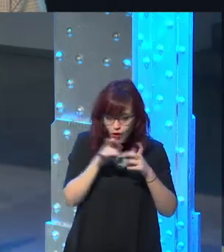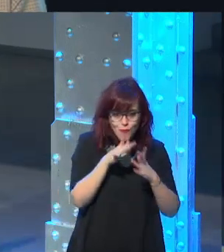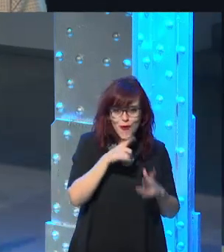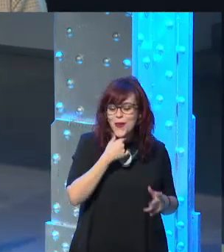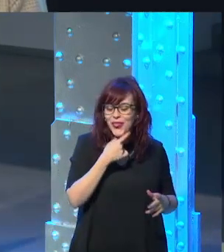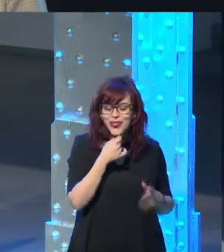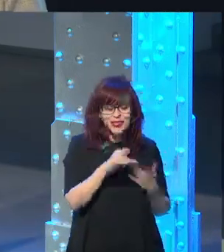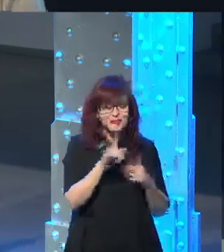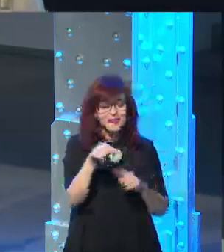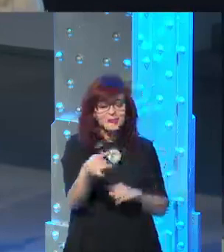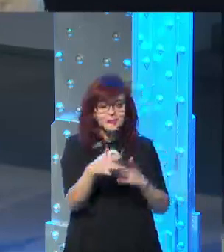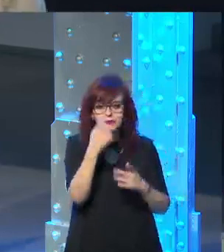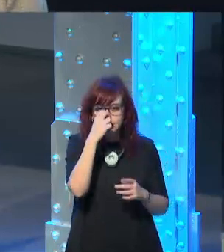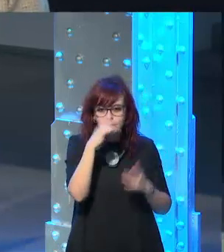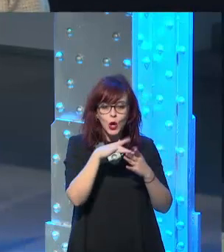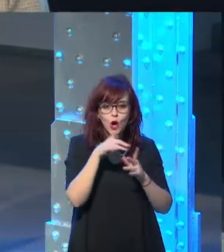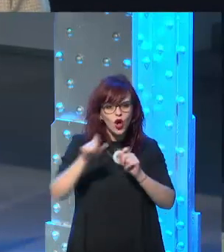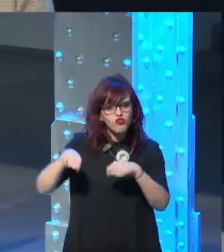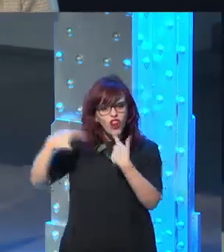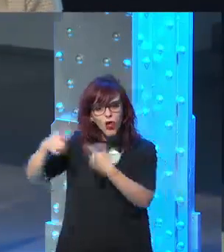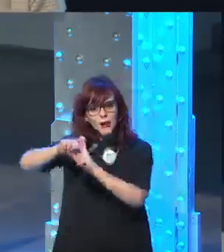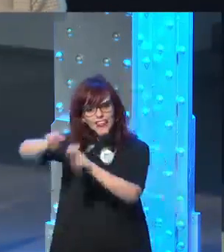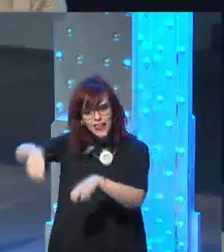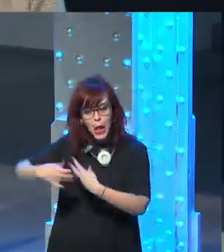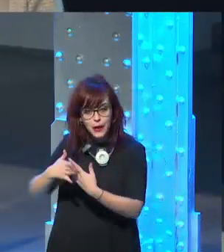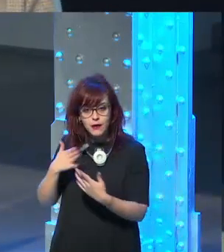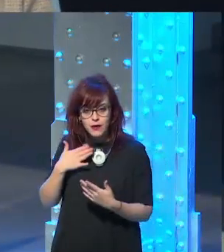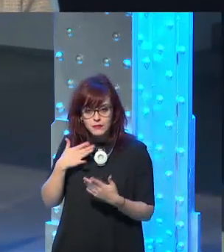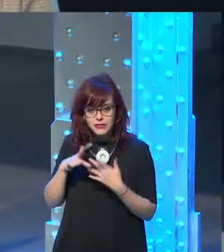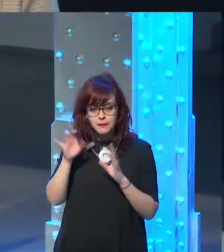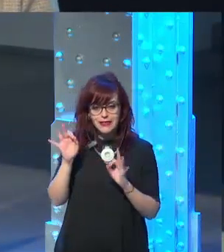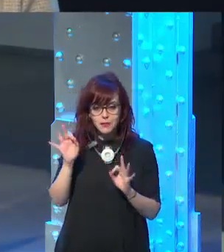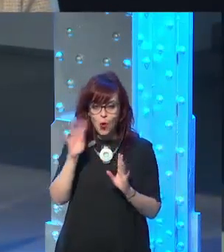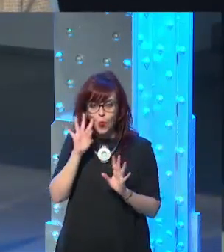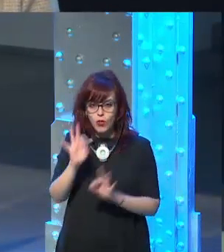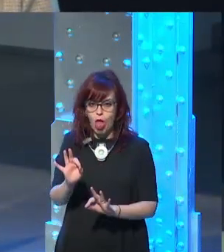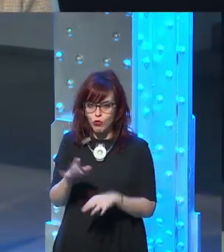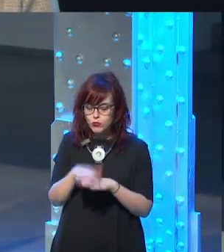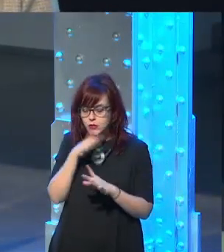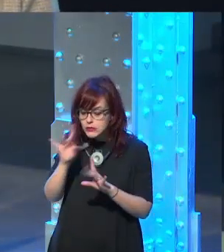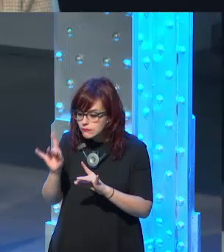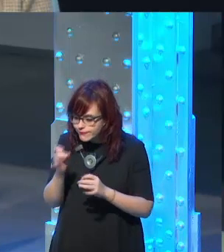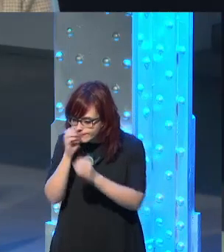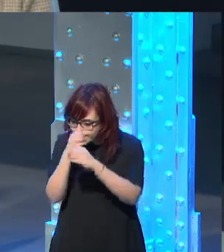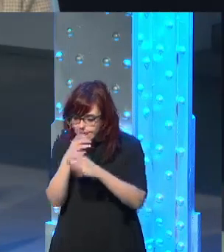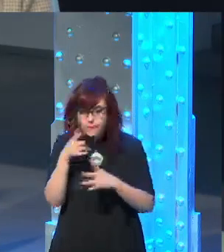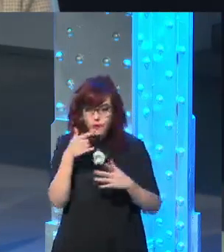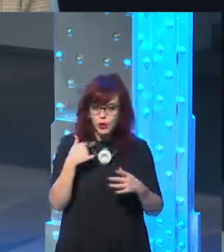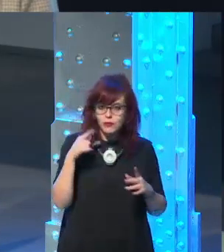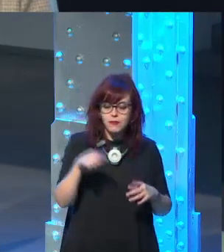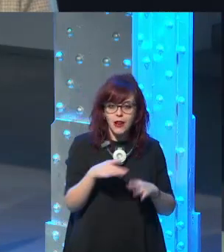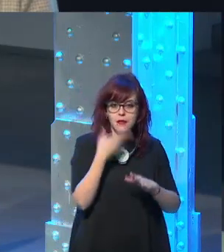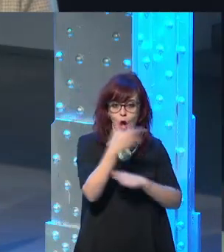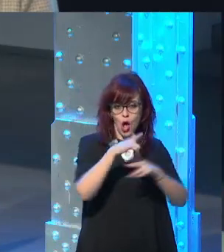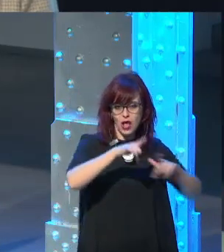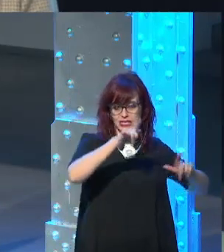gracia, mirando nuestros contenedores de reciclaje, que lógicamente hay que tratarlos con cuidado. Y yo también igualmente he